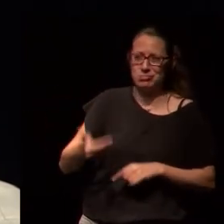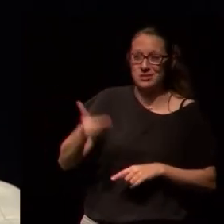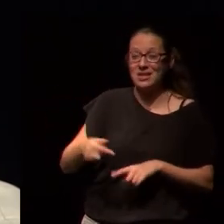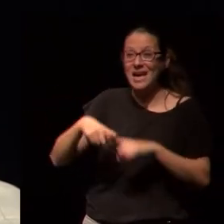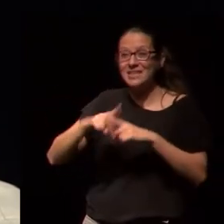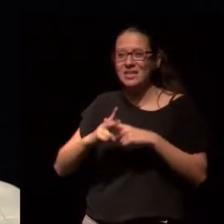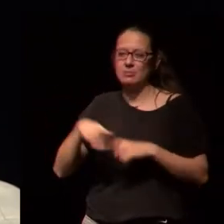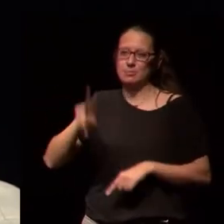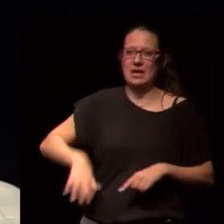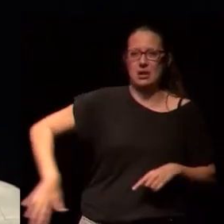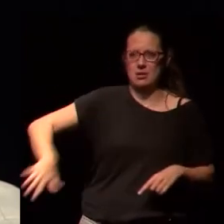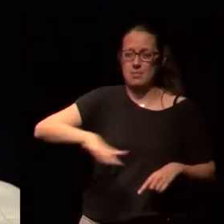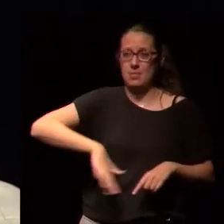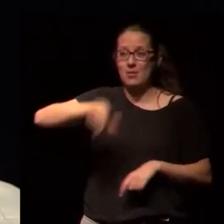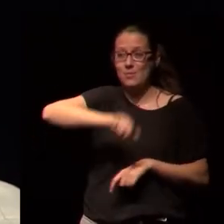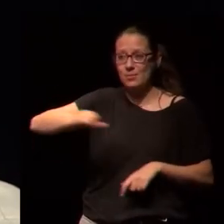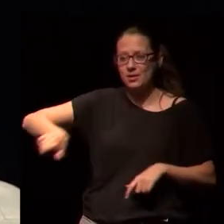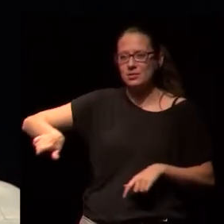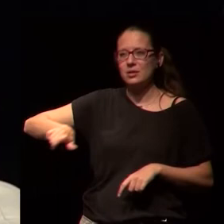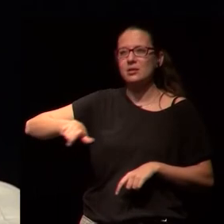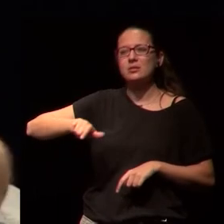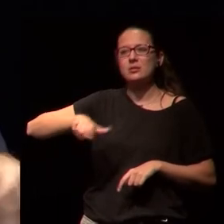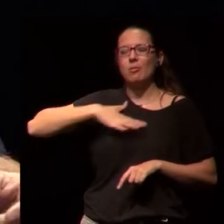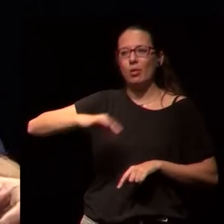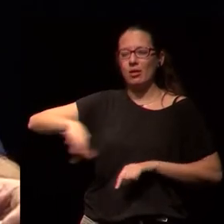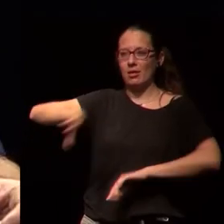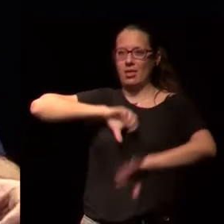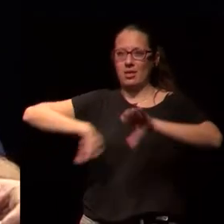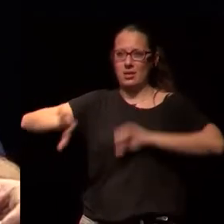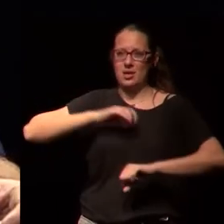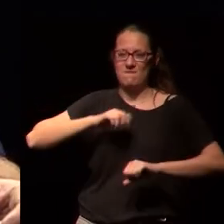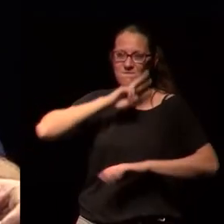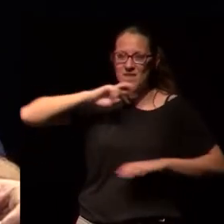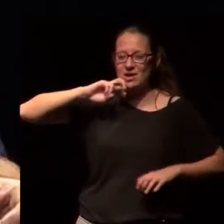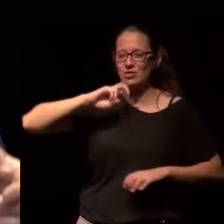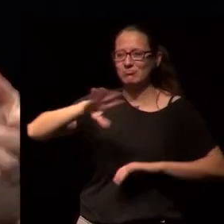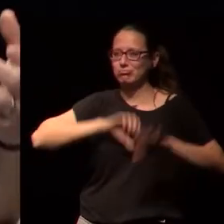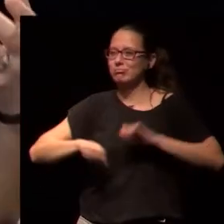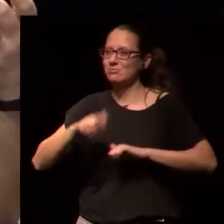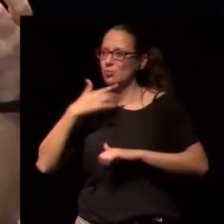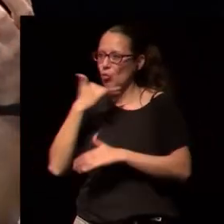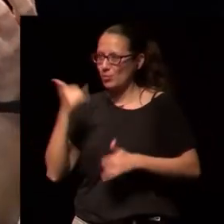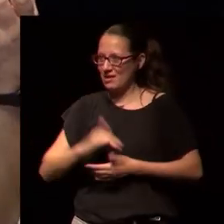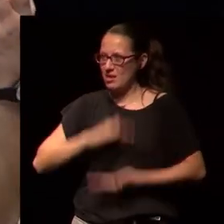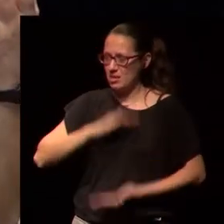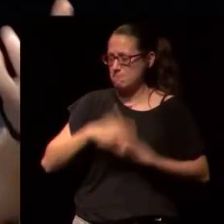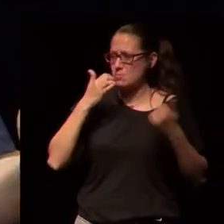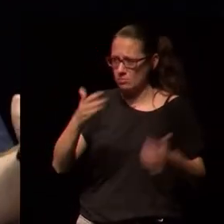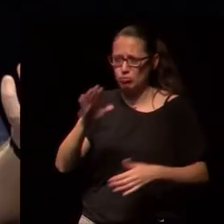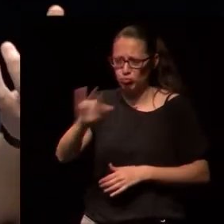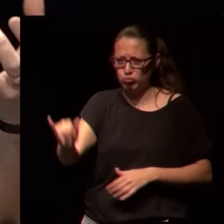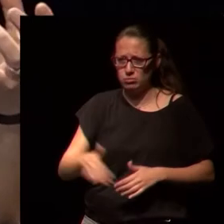un espacio donde las personas adquieren valores, por ejemplo, y competencias, por ejemplo, sí.